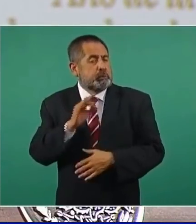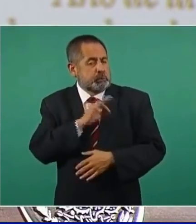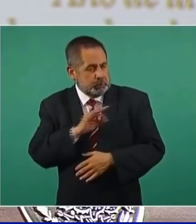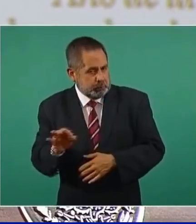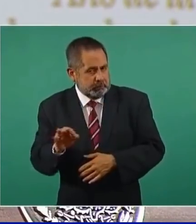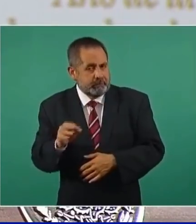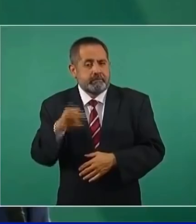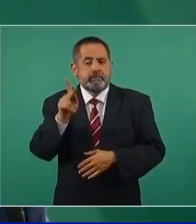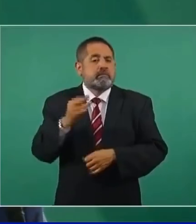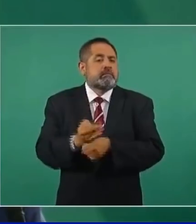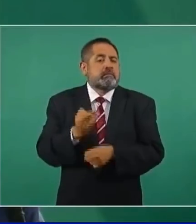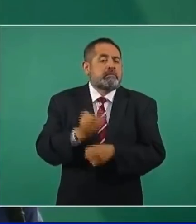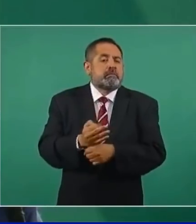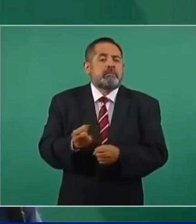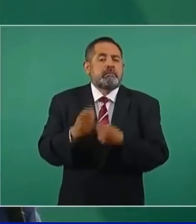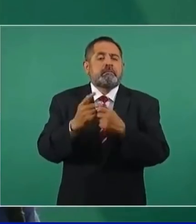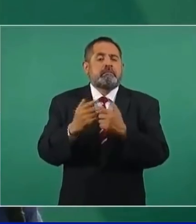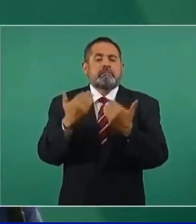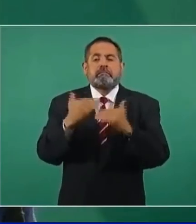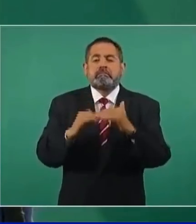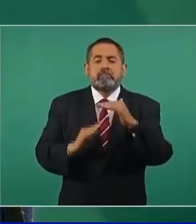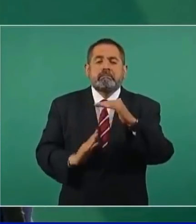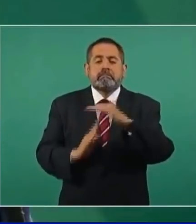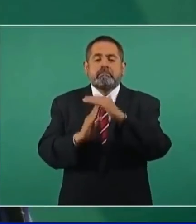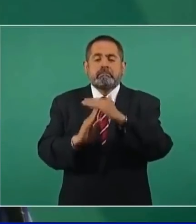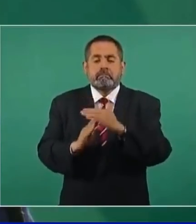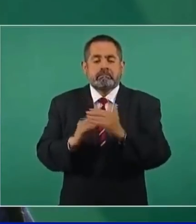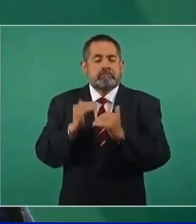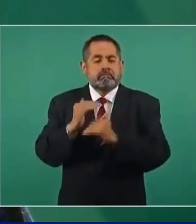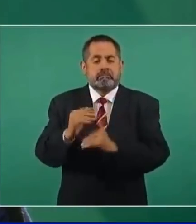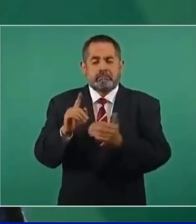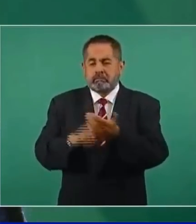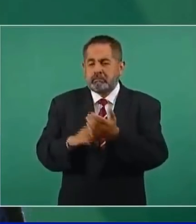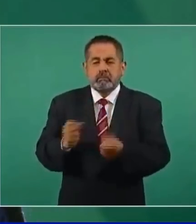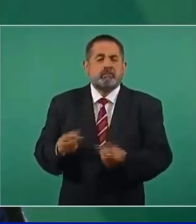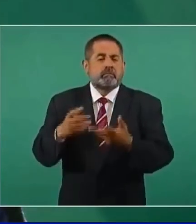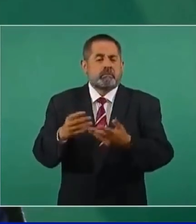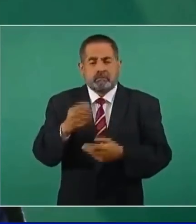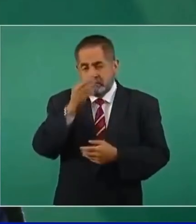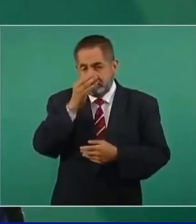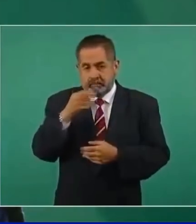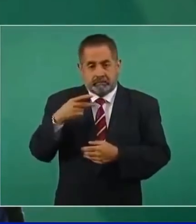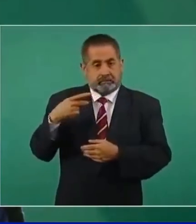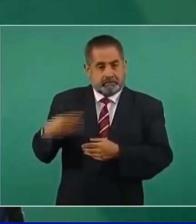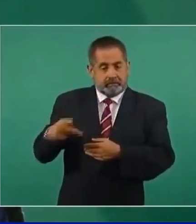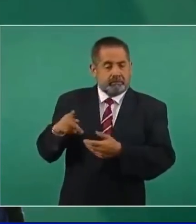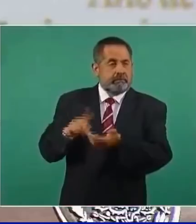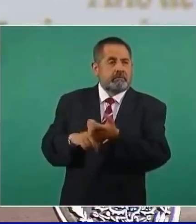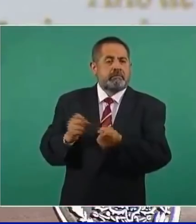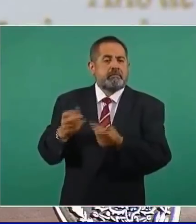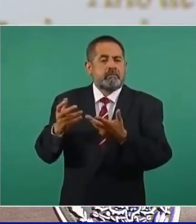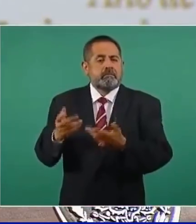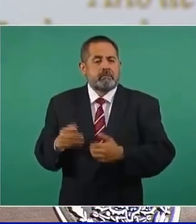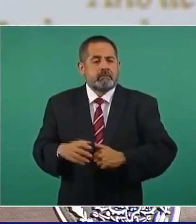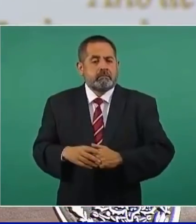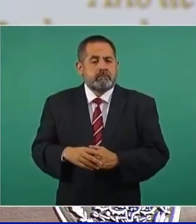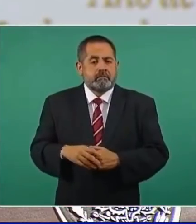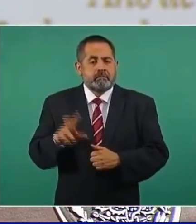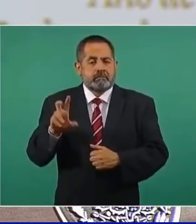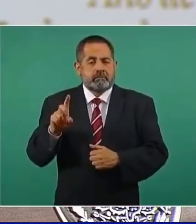de Electricidad subir a la red, a su red,